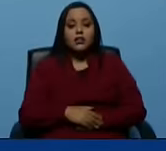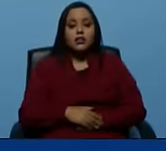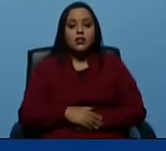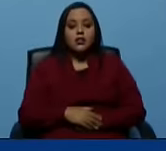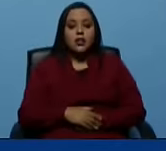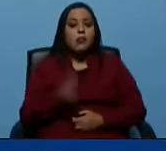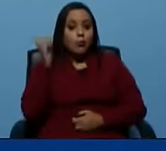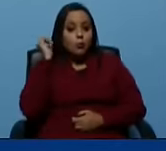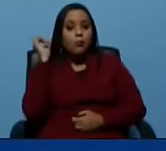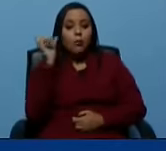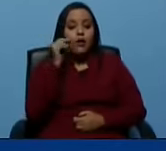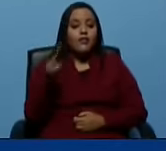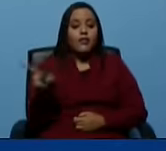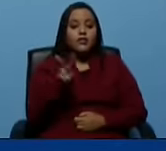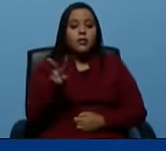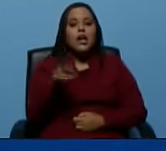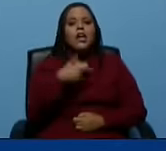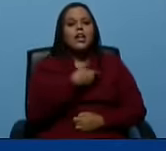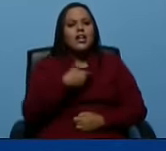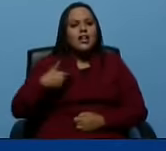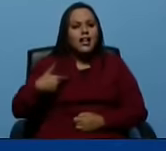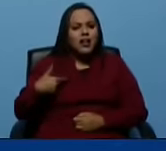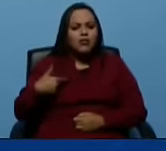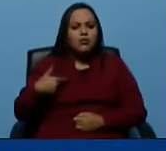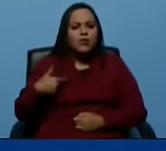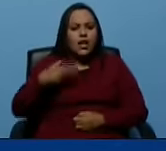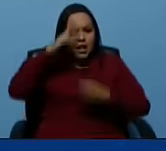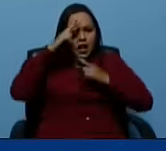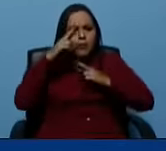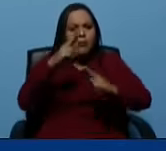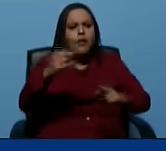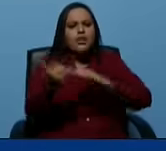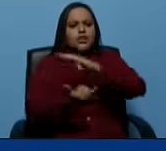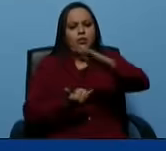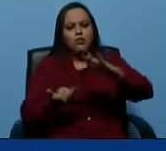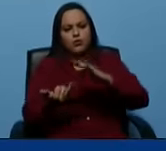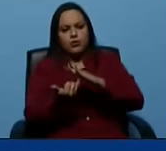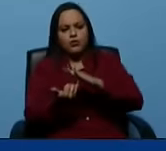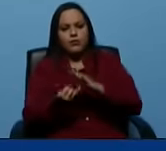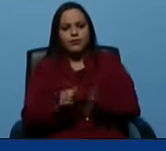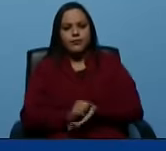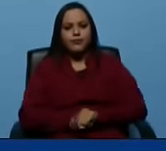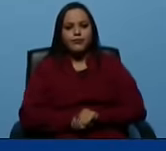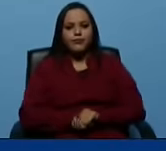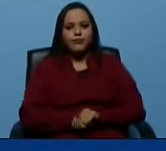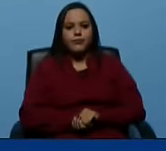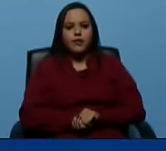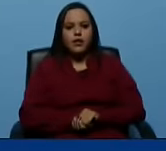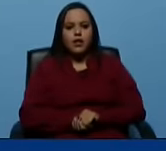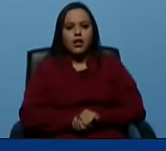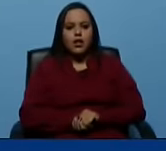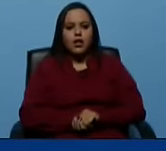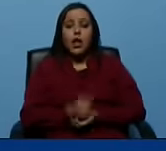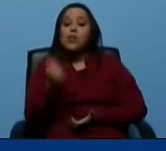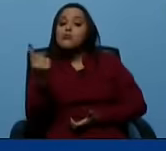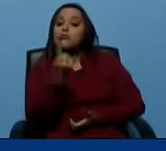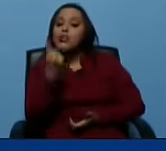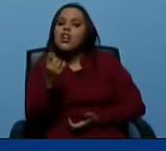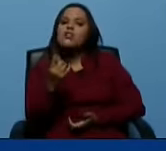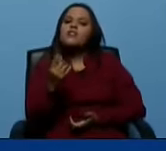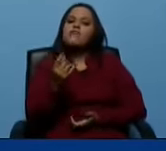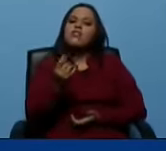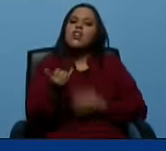venezolanas queremos que se respeten las instituciones, y las únicas instituciones